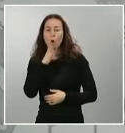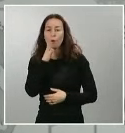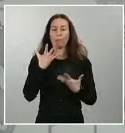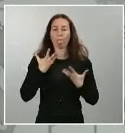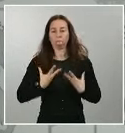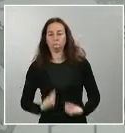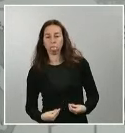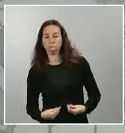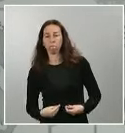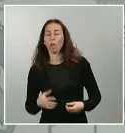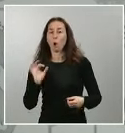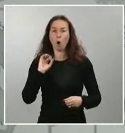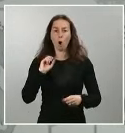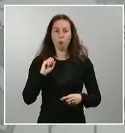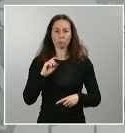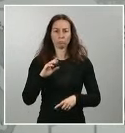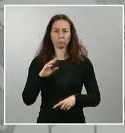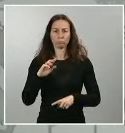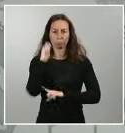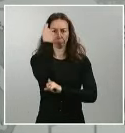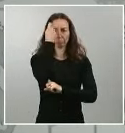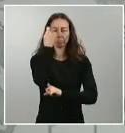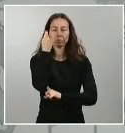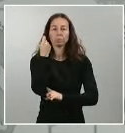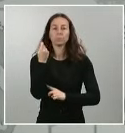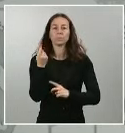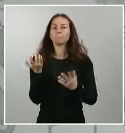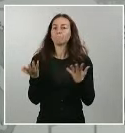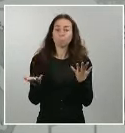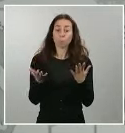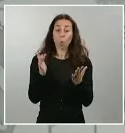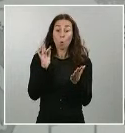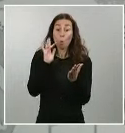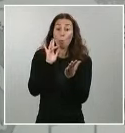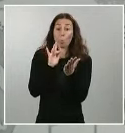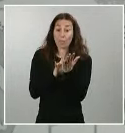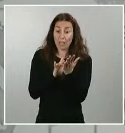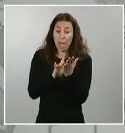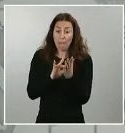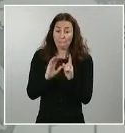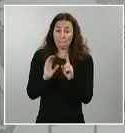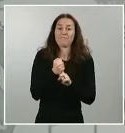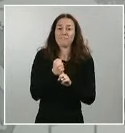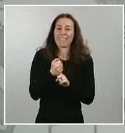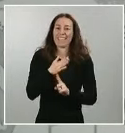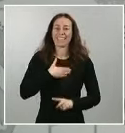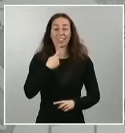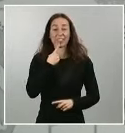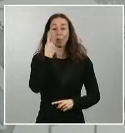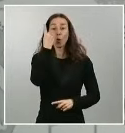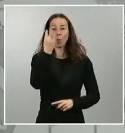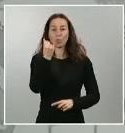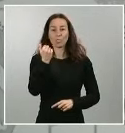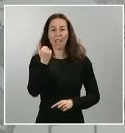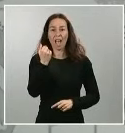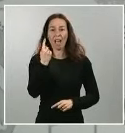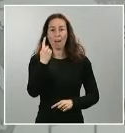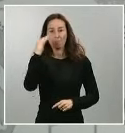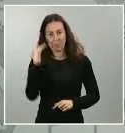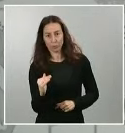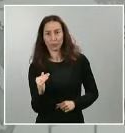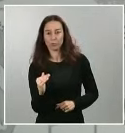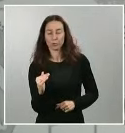victoria. Un día más es un día menos. Un día más para ayudar a vencer una guerra contra un enemigo criminal